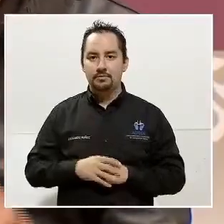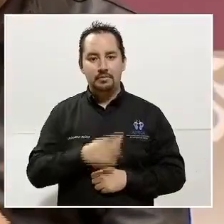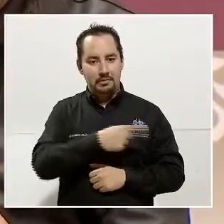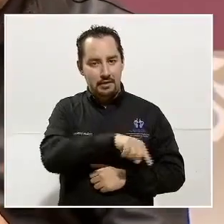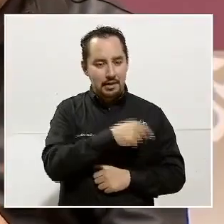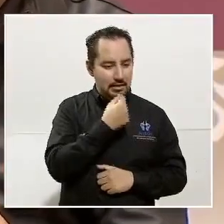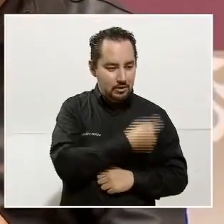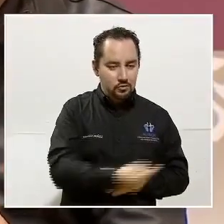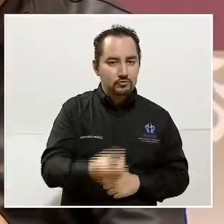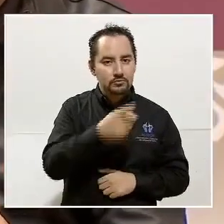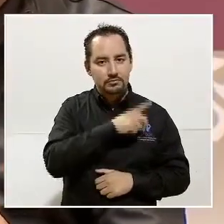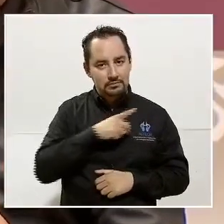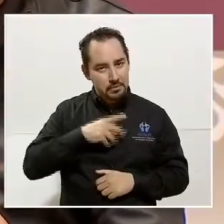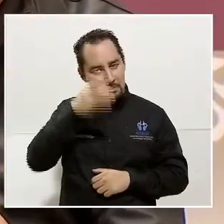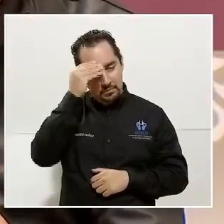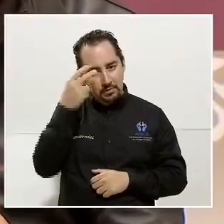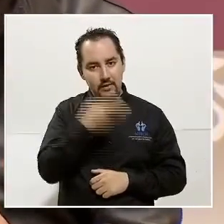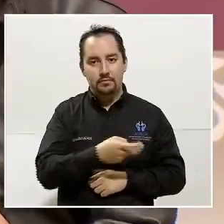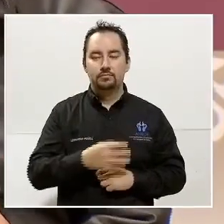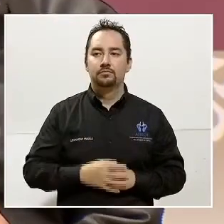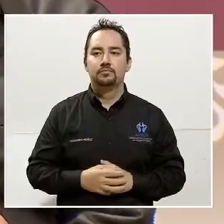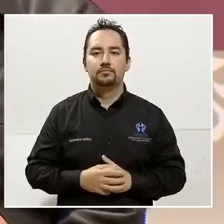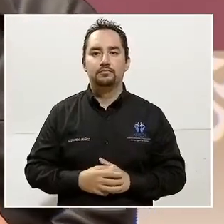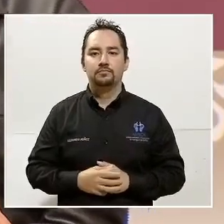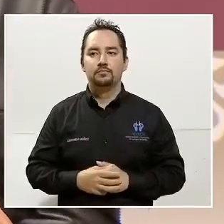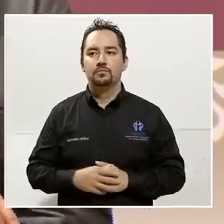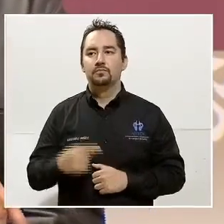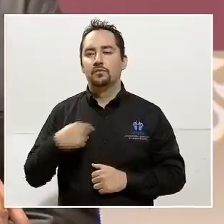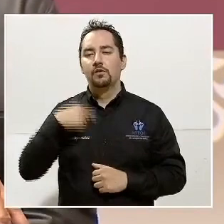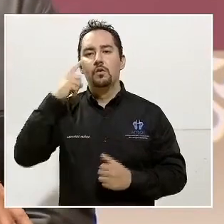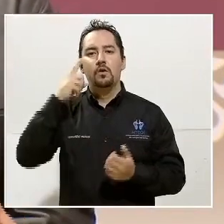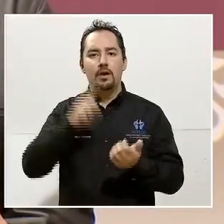Yo creo que los